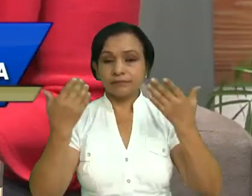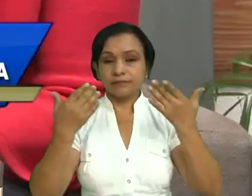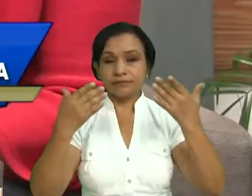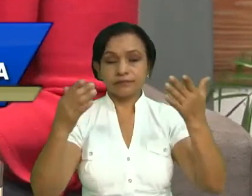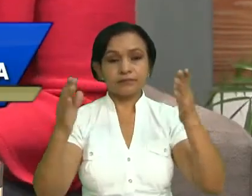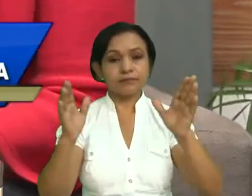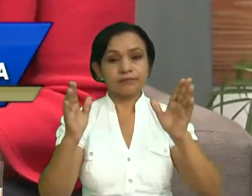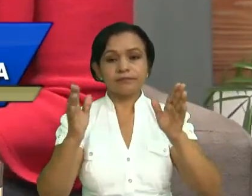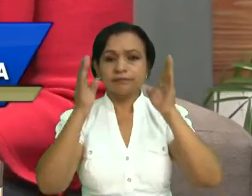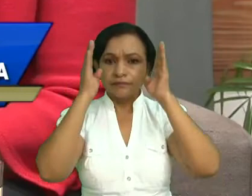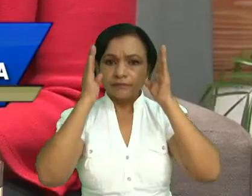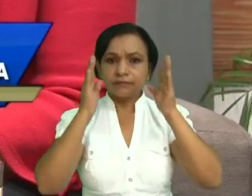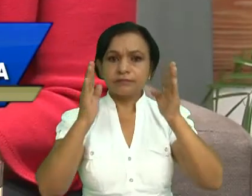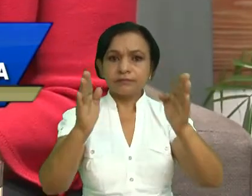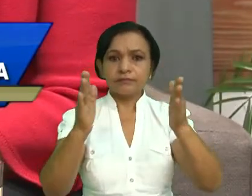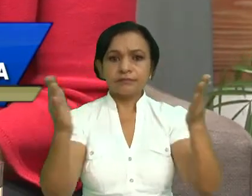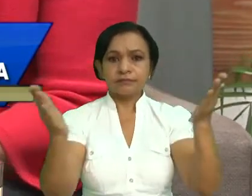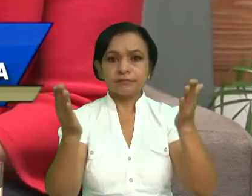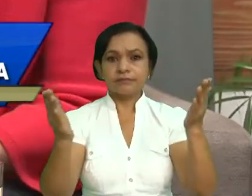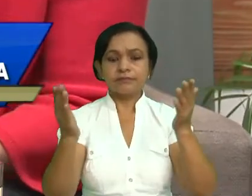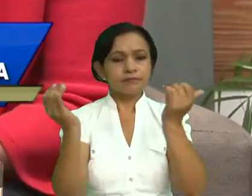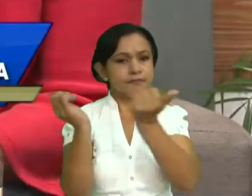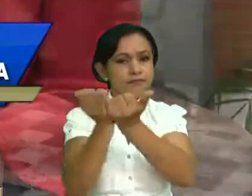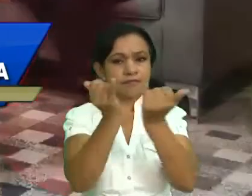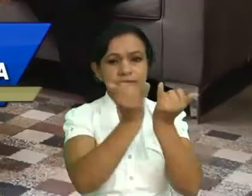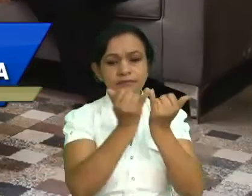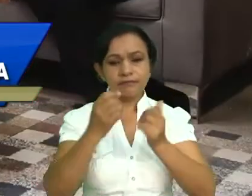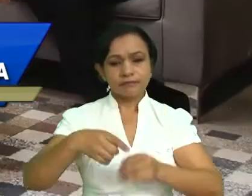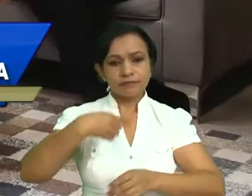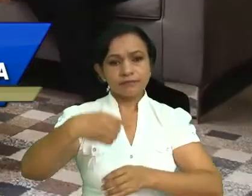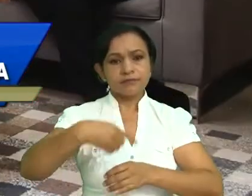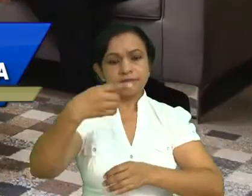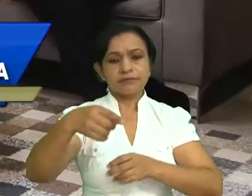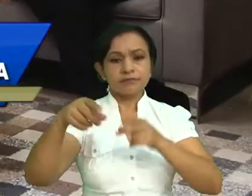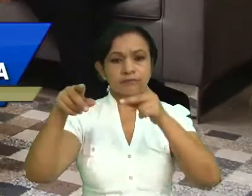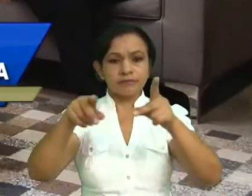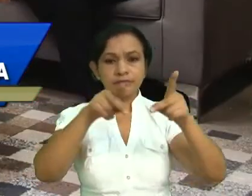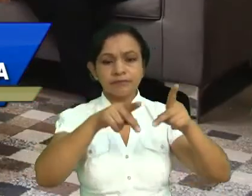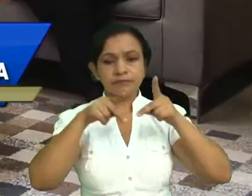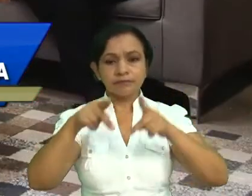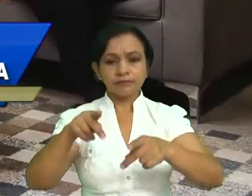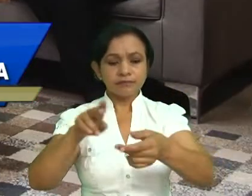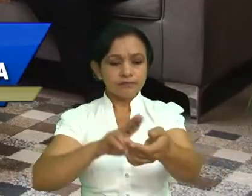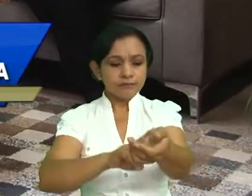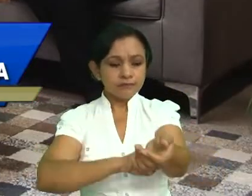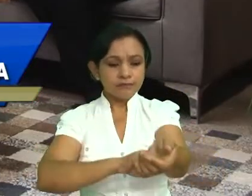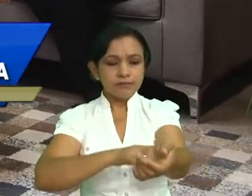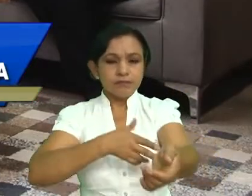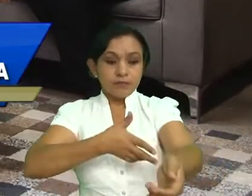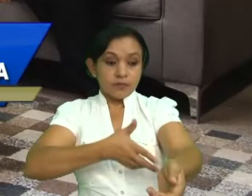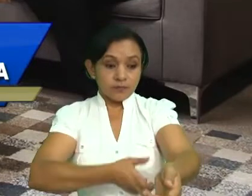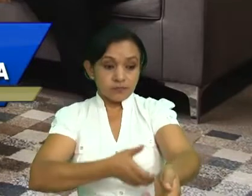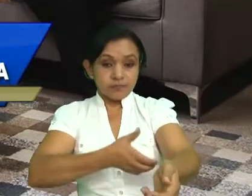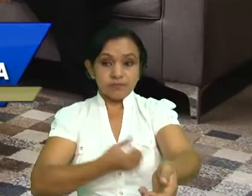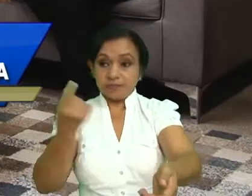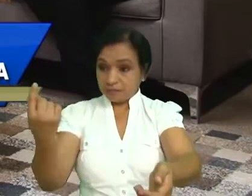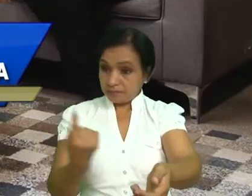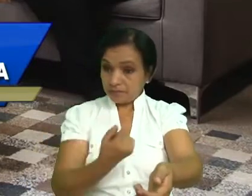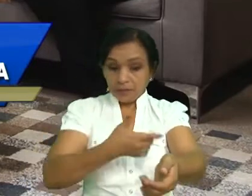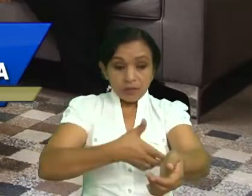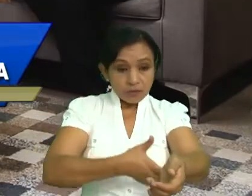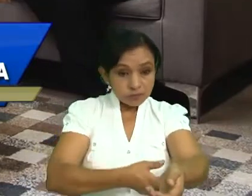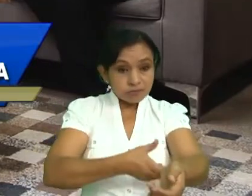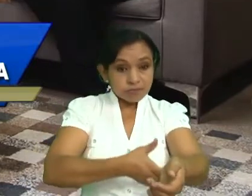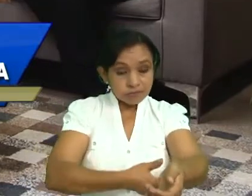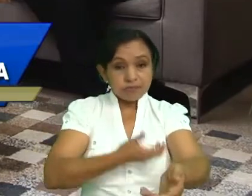emergencia, y lo están atendiendo igual todos los días. Si llega una persona que es hipertensa, se puede llegar a tomar la presión. No es que se acabó